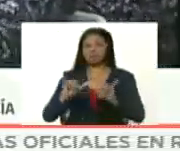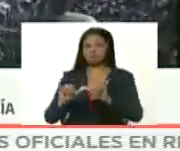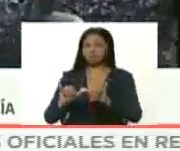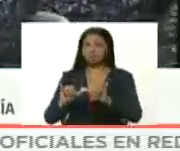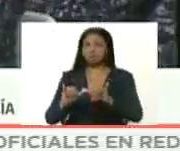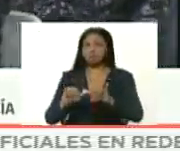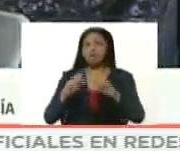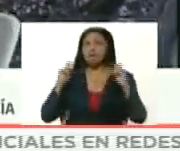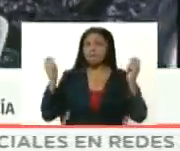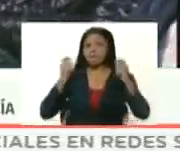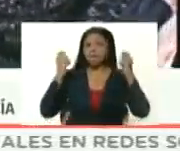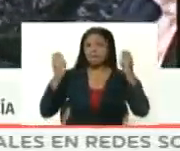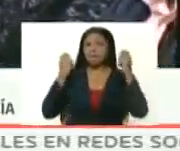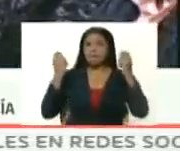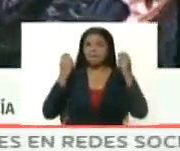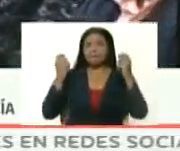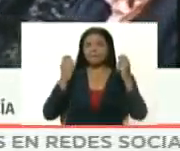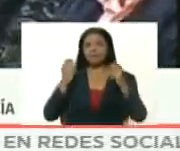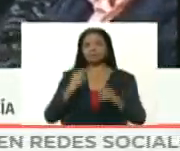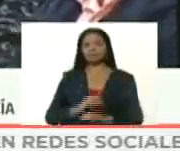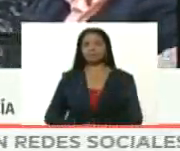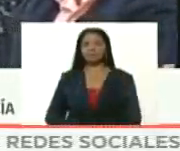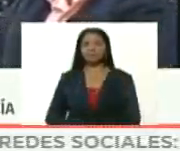la vanguardia, General Estrada.